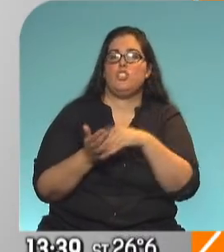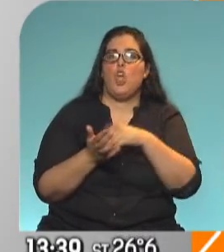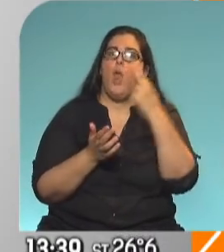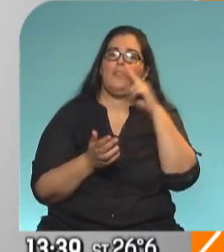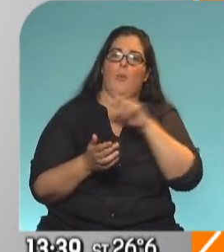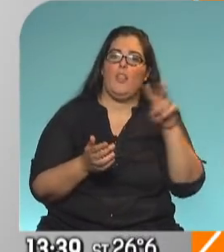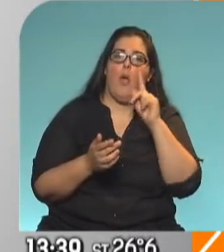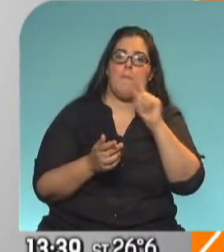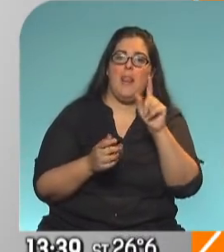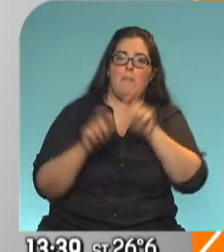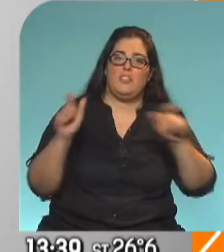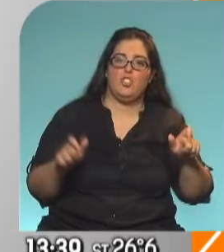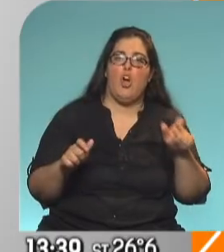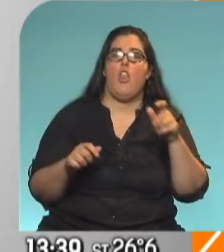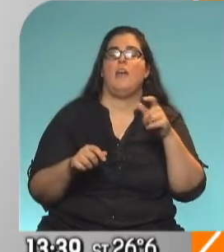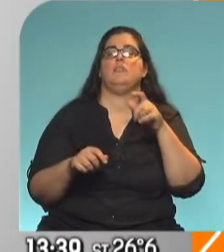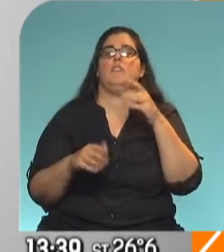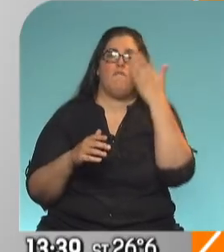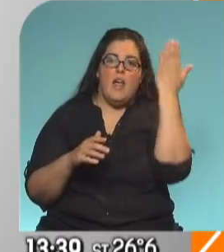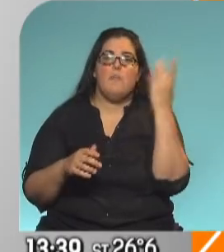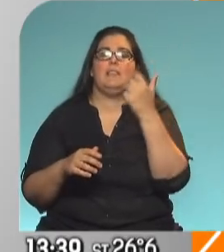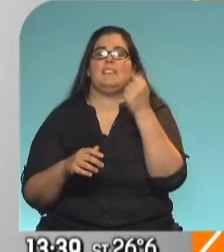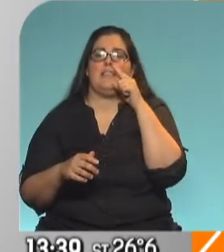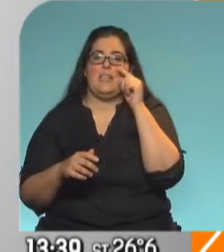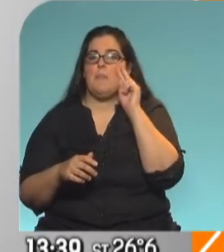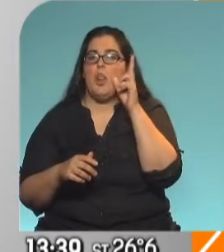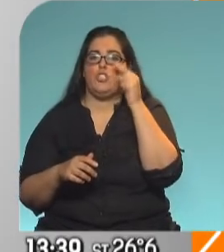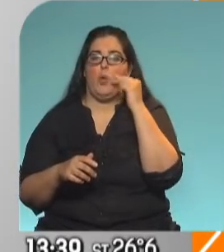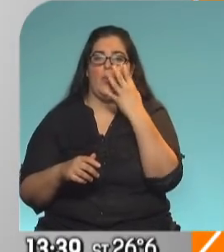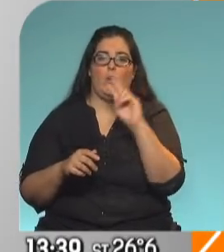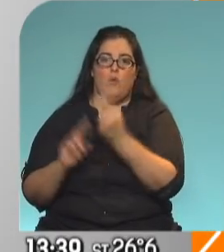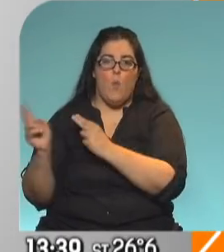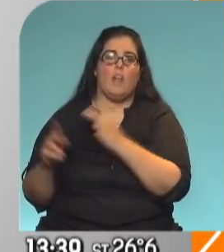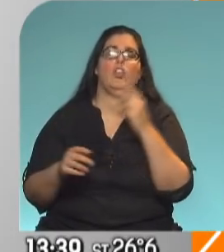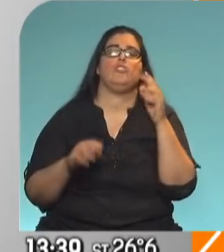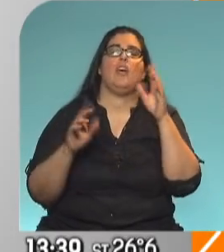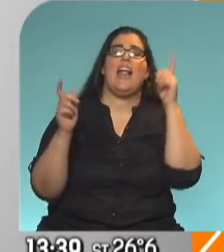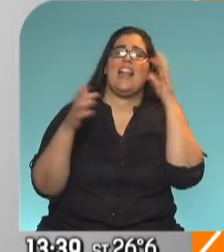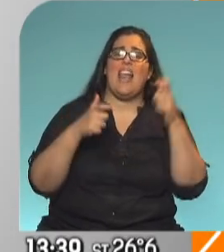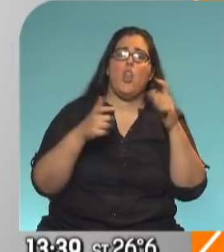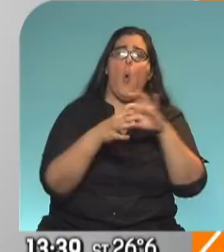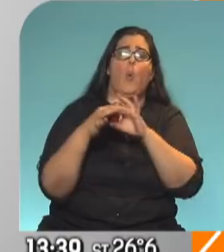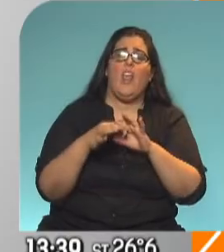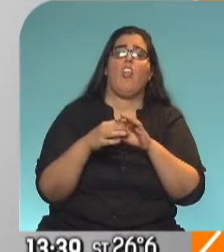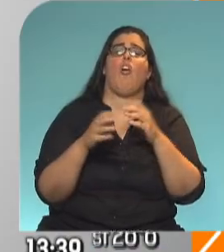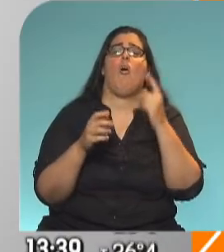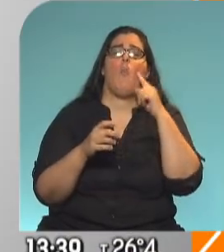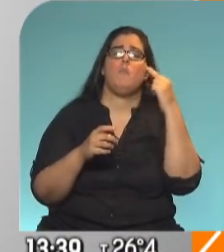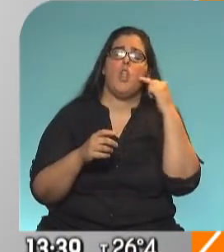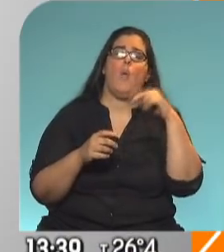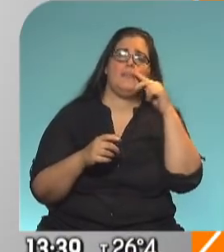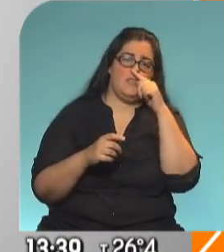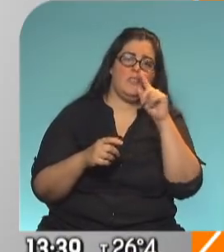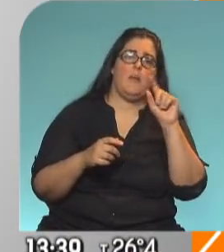con 67.894 muertos. Reino Unido, 1.977.000 casos con